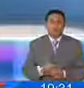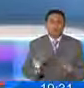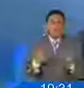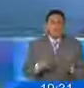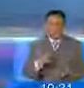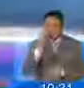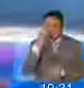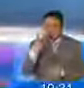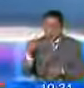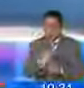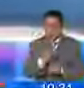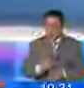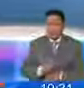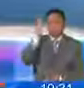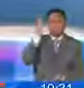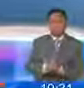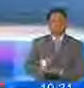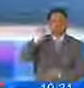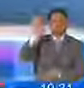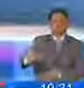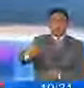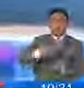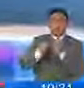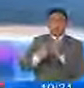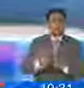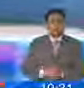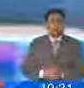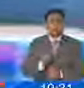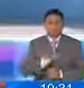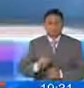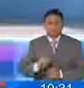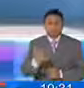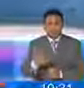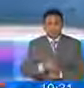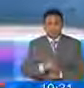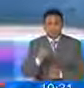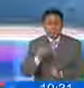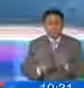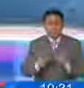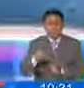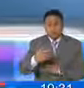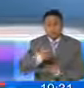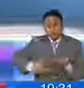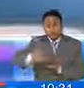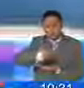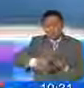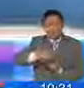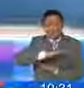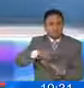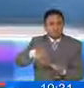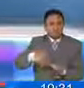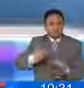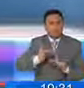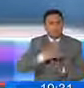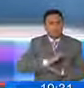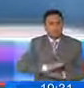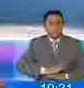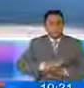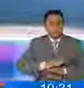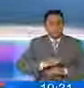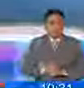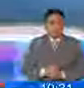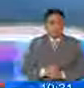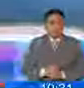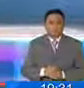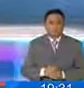violencia, diga, pues no, esto lo tenemos que cambiar. Se trata de generar contextos de convivencia armónicos donde todos podamos sentirnos a gusto y